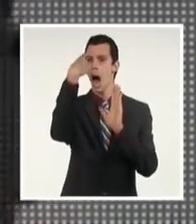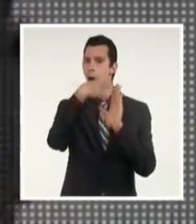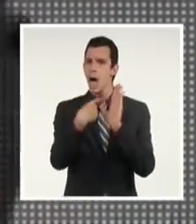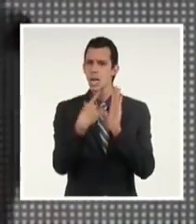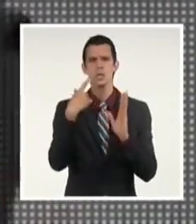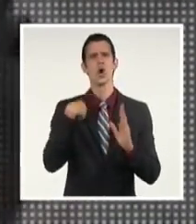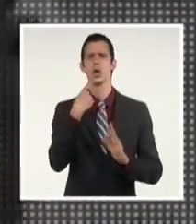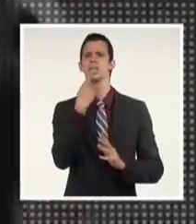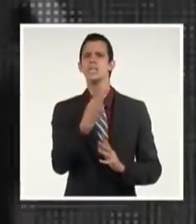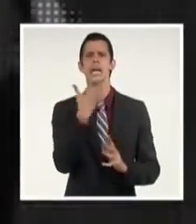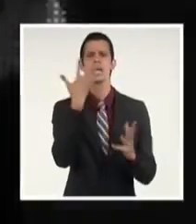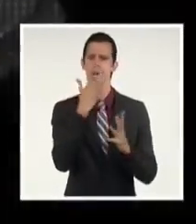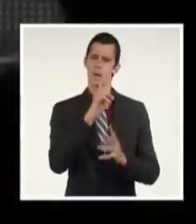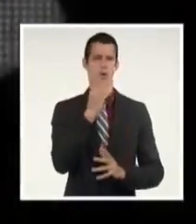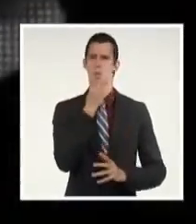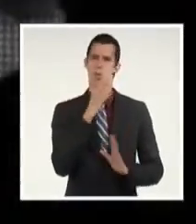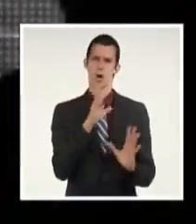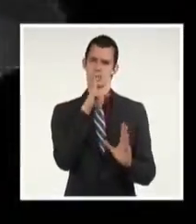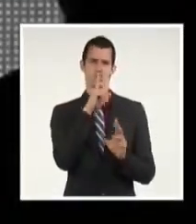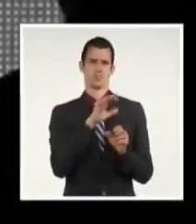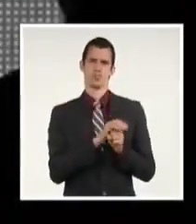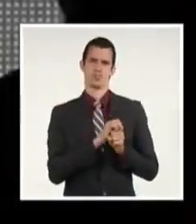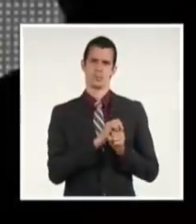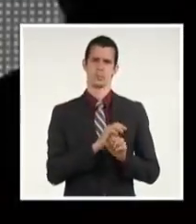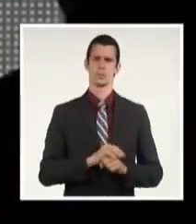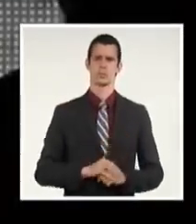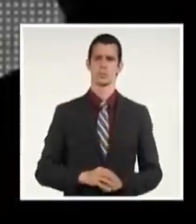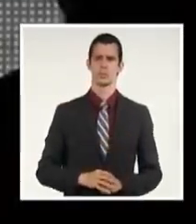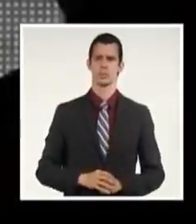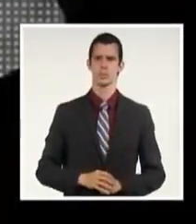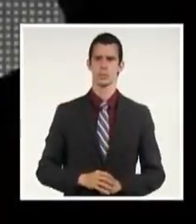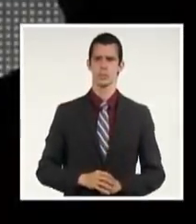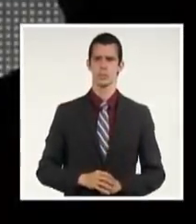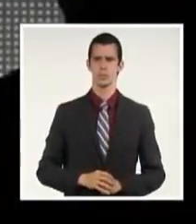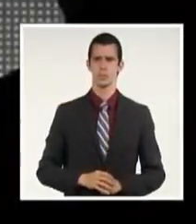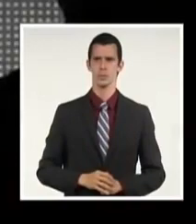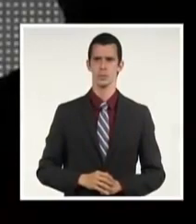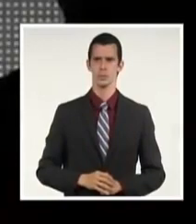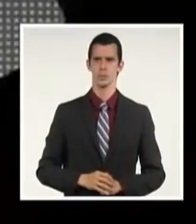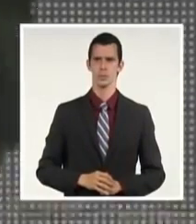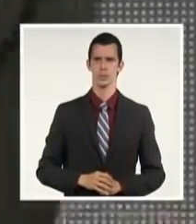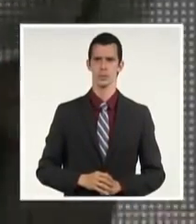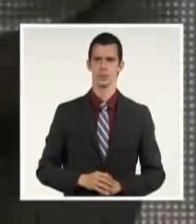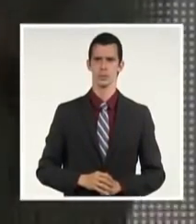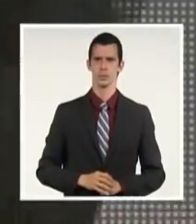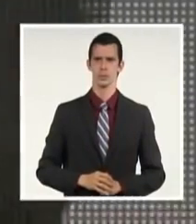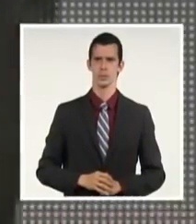no quieren que revelen su fuente, y se lo dijo a otra persona, que la otra lo dijo a la otra,